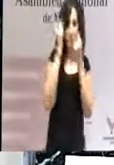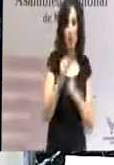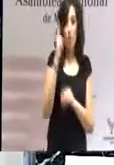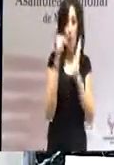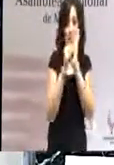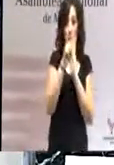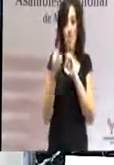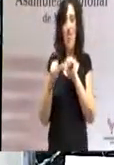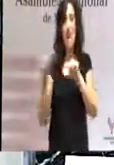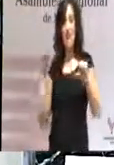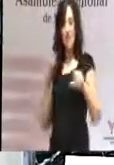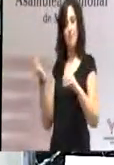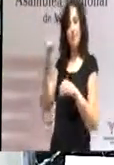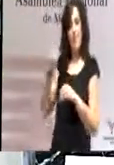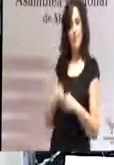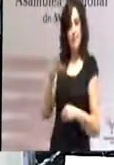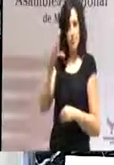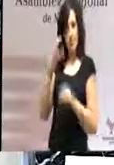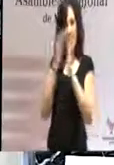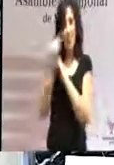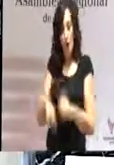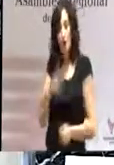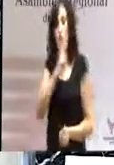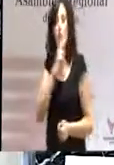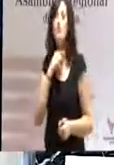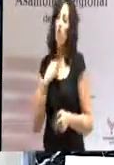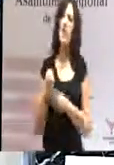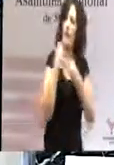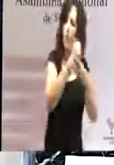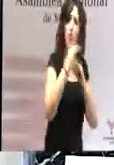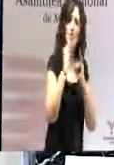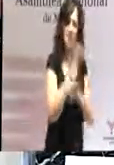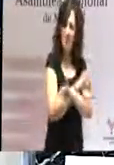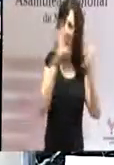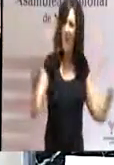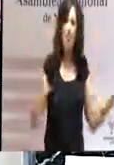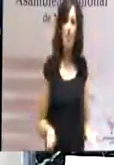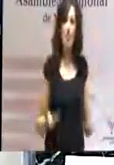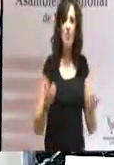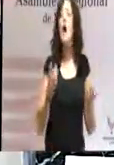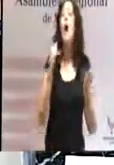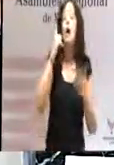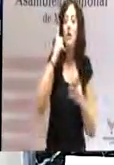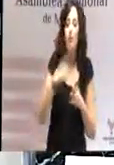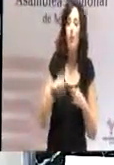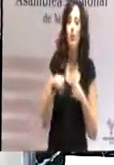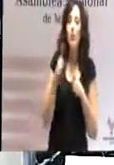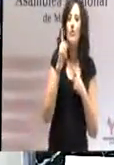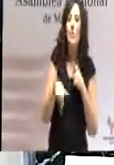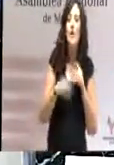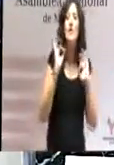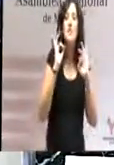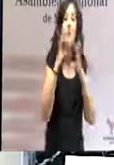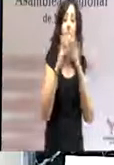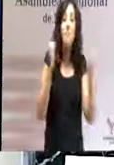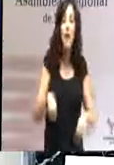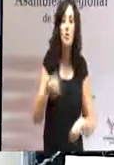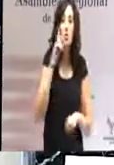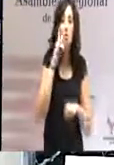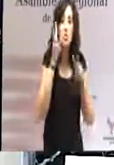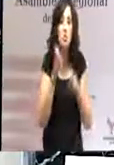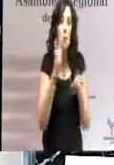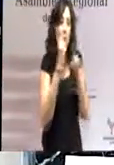2011. Comprométase hoy aquí a ello y tendrá nuestro apoyo en este gran acuerdo. Por cierto, grandes pactos, no sé si los otros portavoces de la